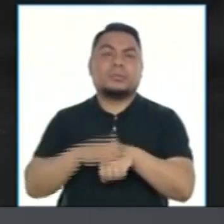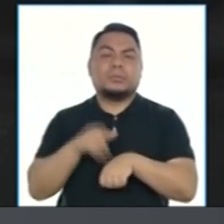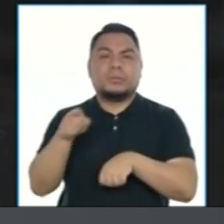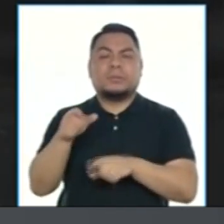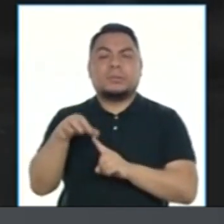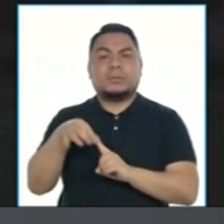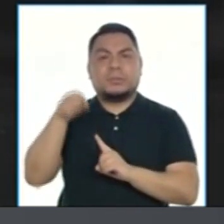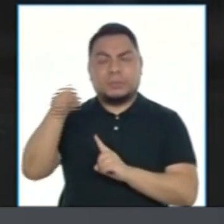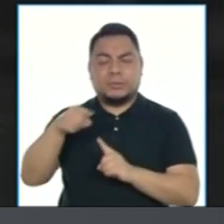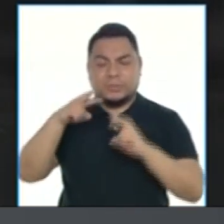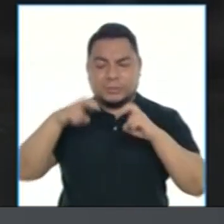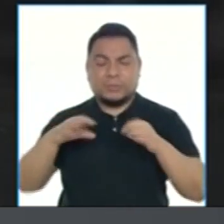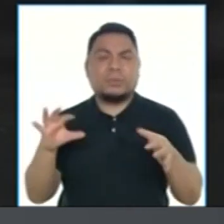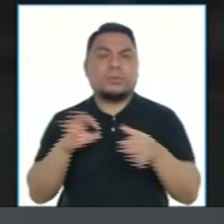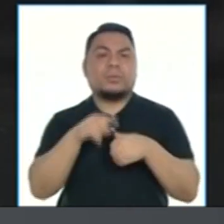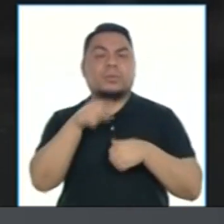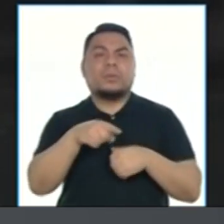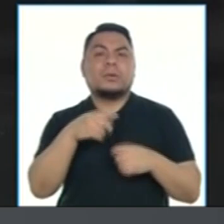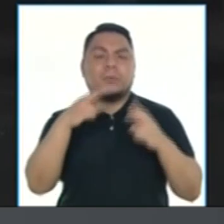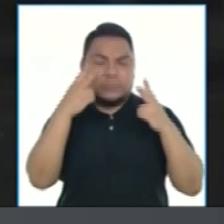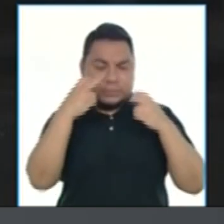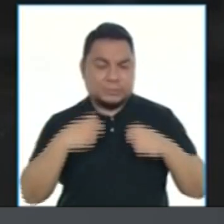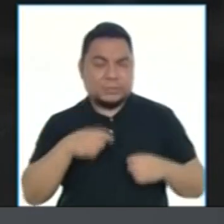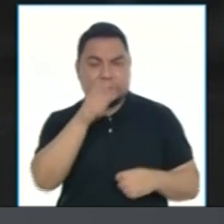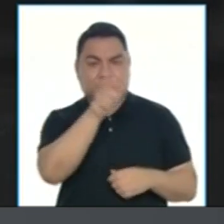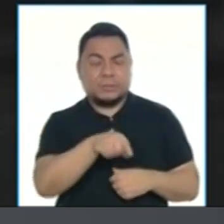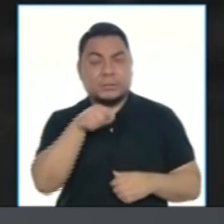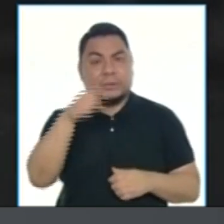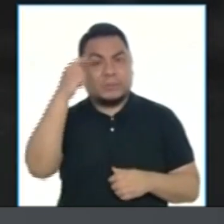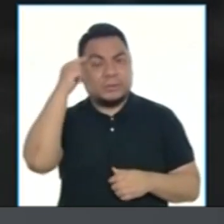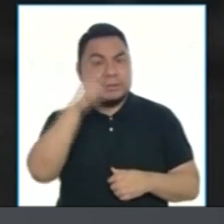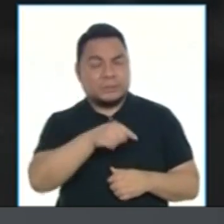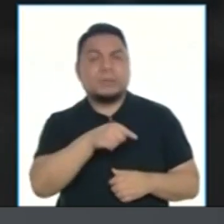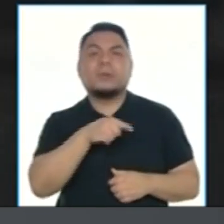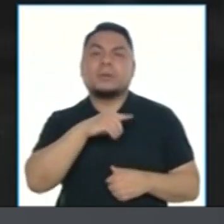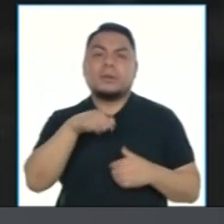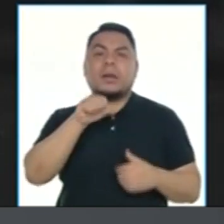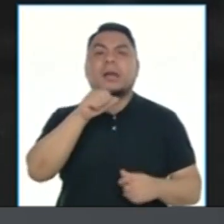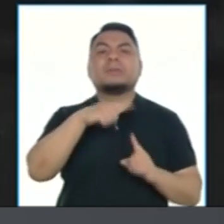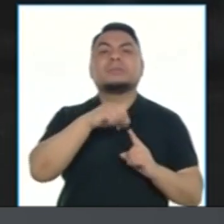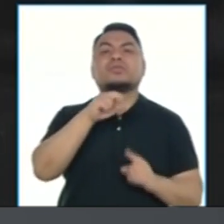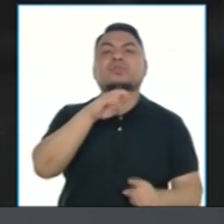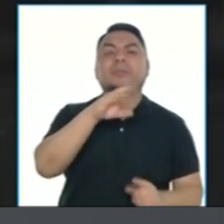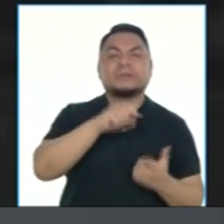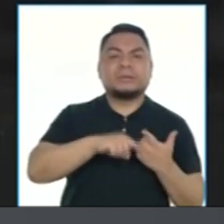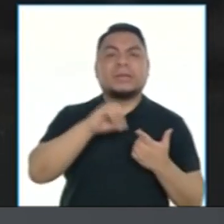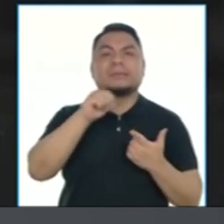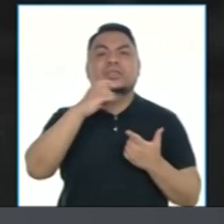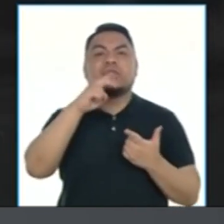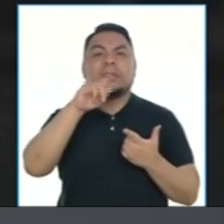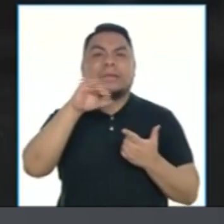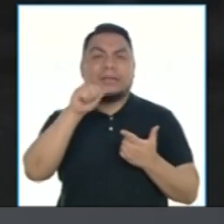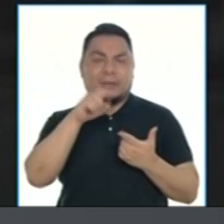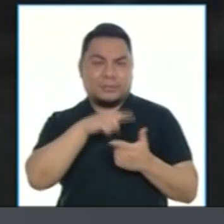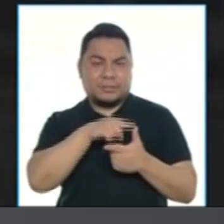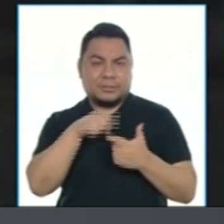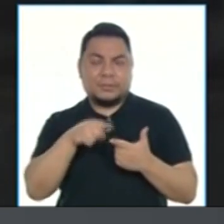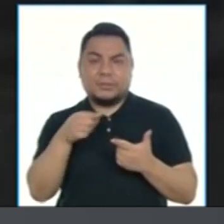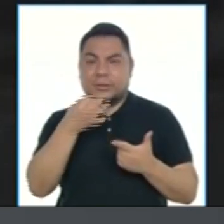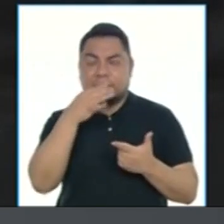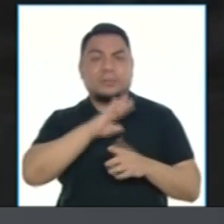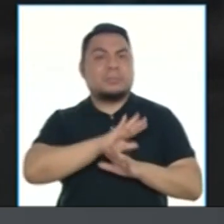en particular, a los aspectos vinculados con el tratamiento. En ese sentido, la azitromicina, la hidroxicloroquina en este momento